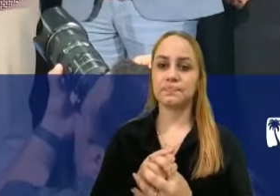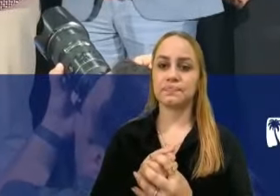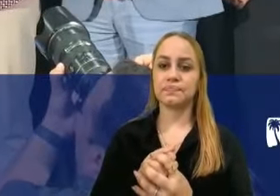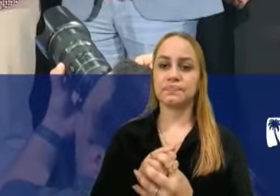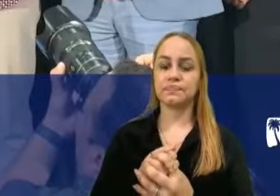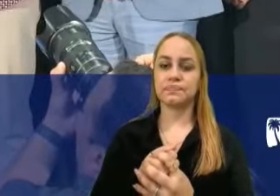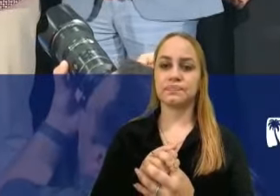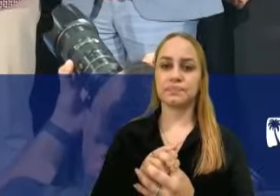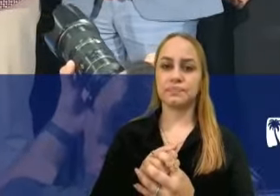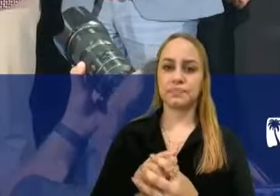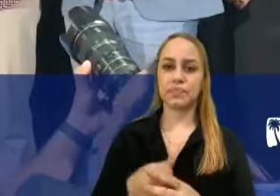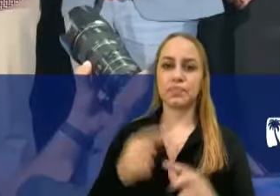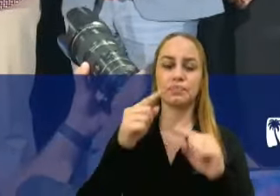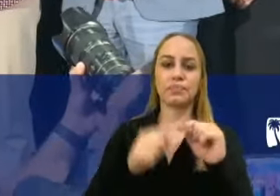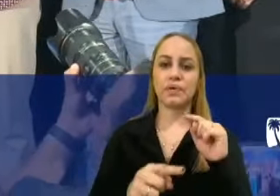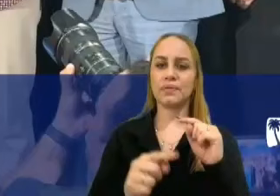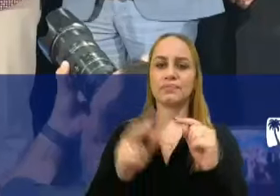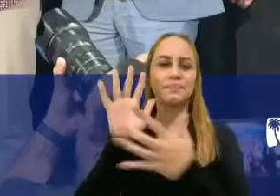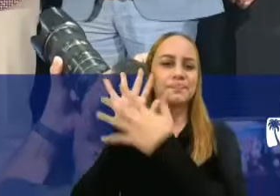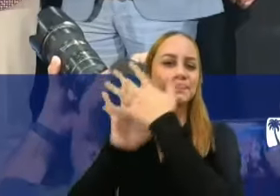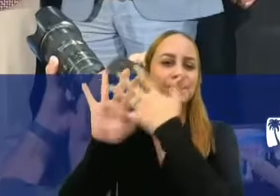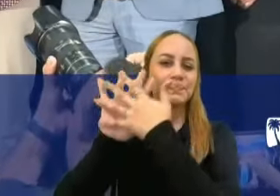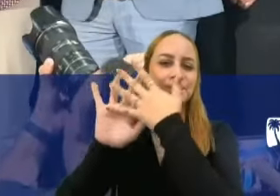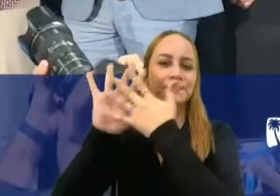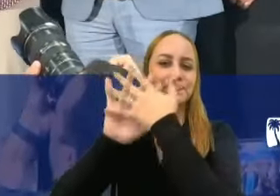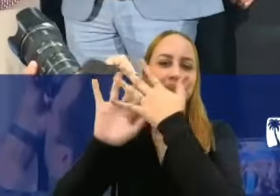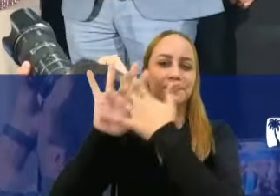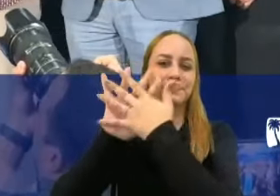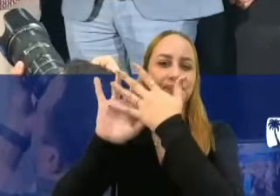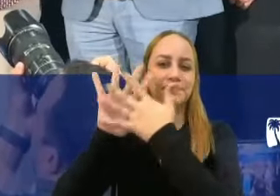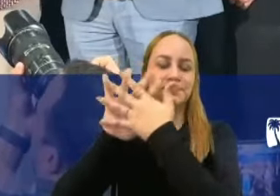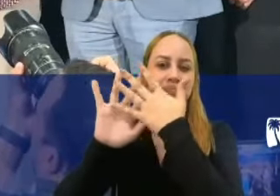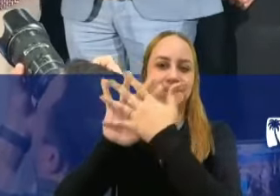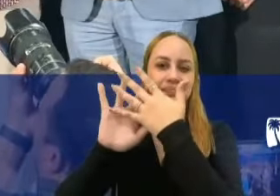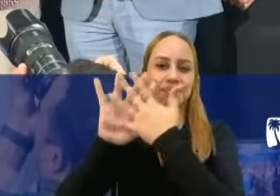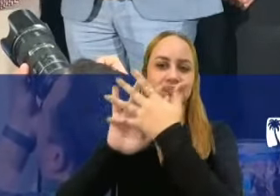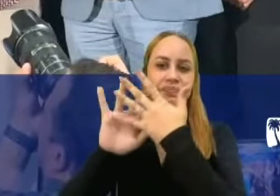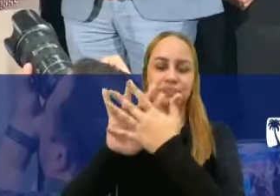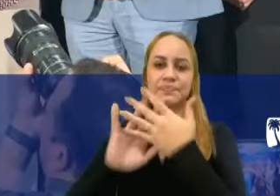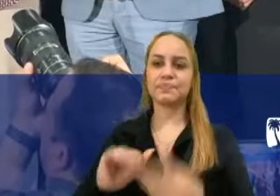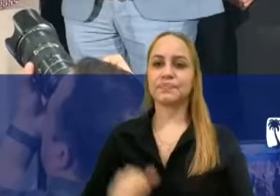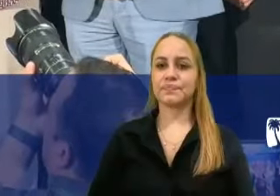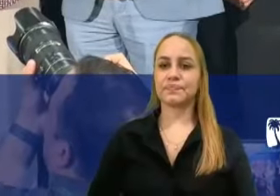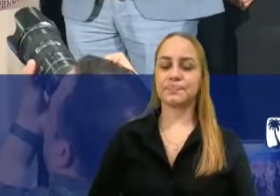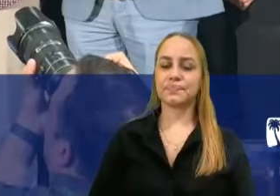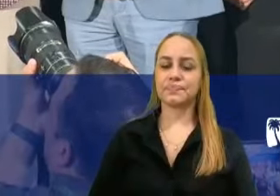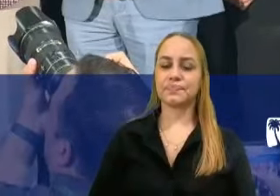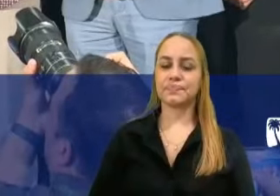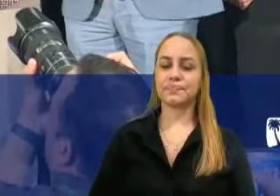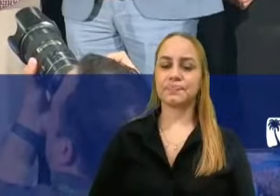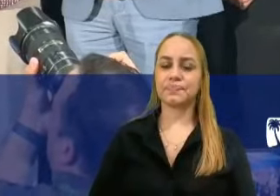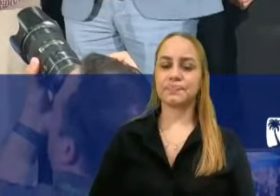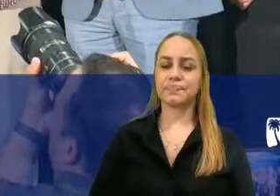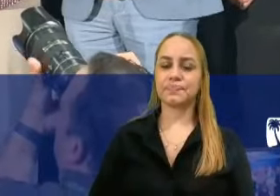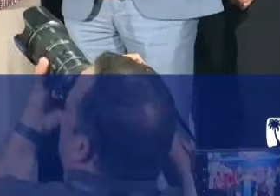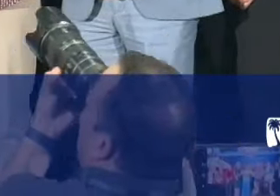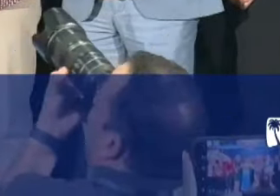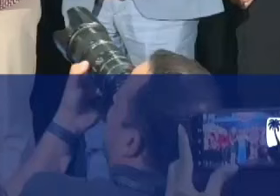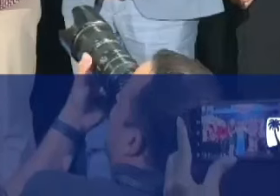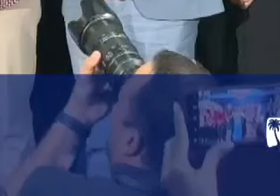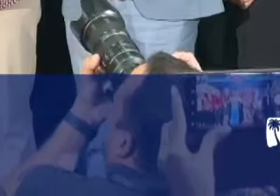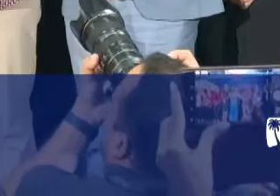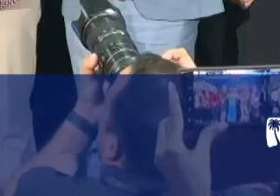compañeros verad senadores electos y de esta manera poderlas discutir con tiempo al igual que los nombramientos que vayamos a evaluar y que vayamos